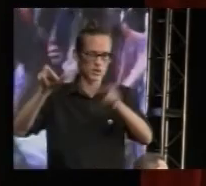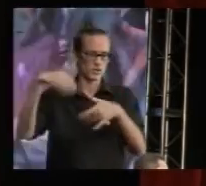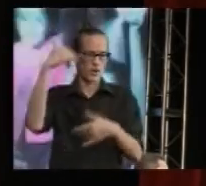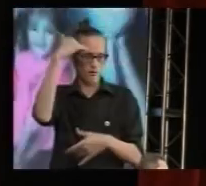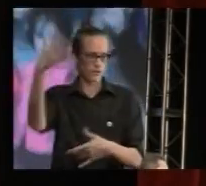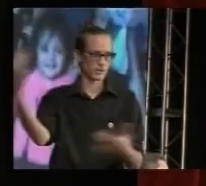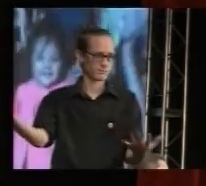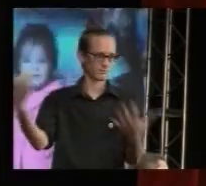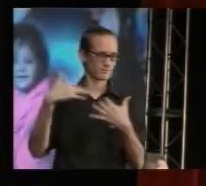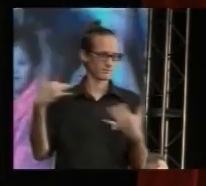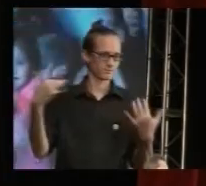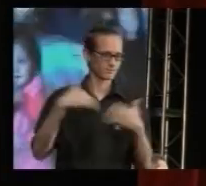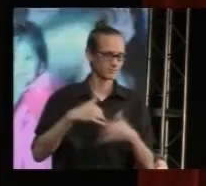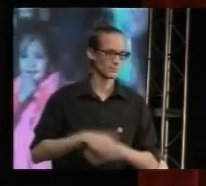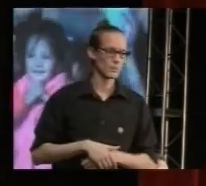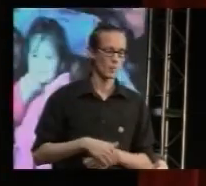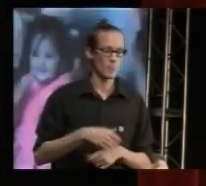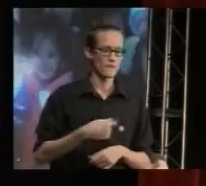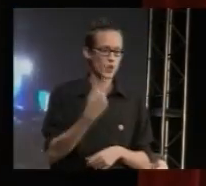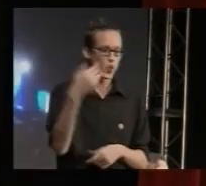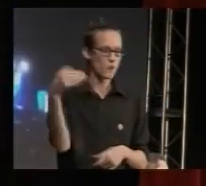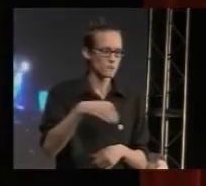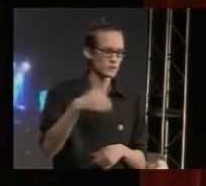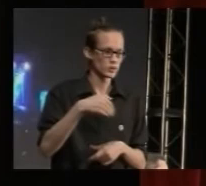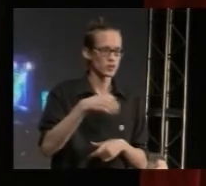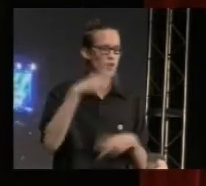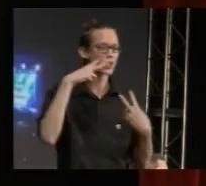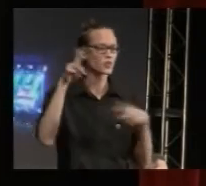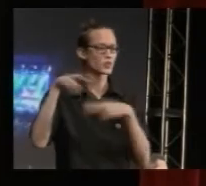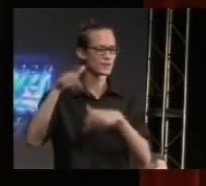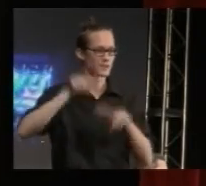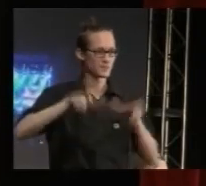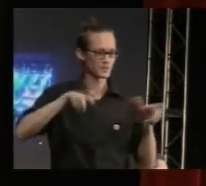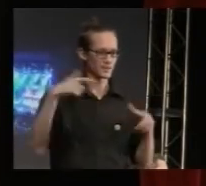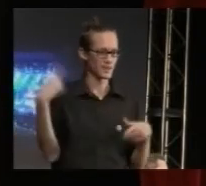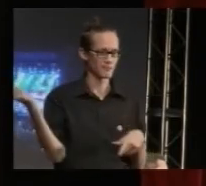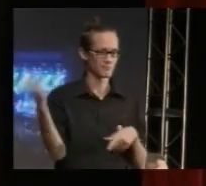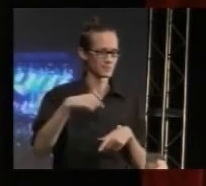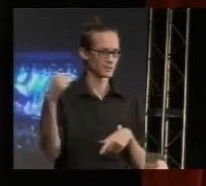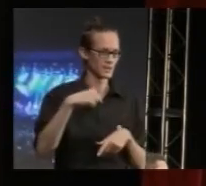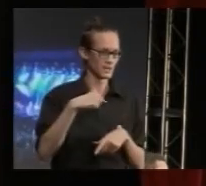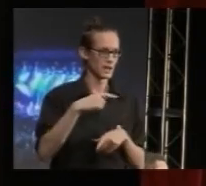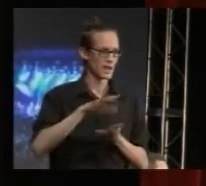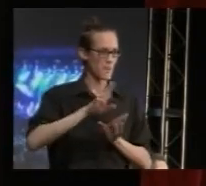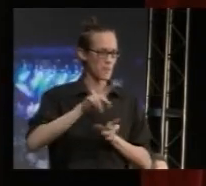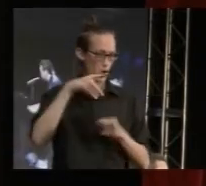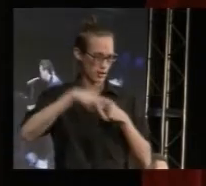significa que el año pasado 1 millón de turistas pasaron por la ciudad de Paraná sin contabilizar Tecnópolis.